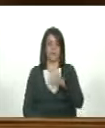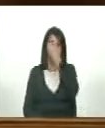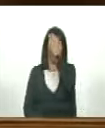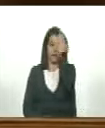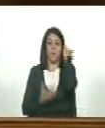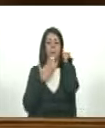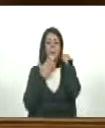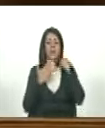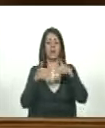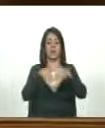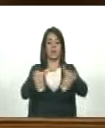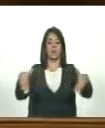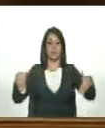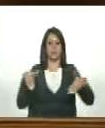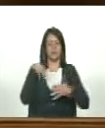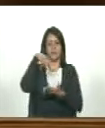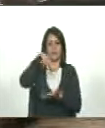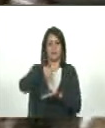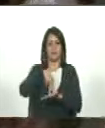Solicita la tribuna de oradores.